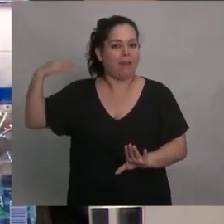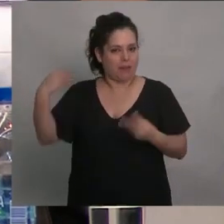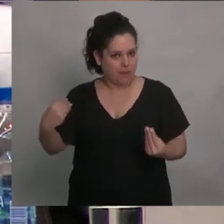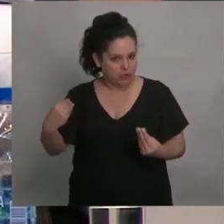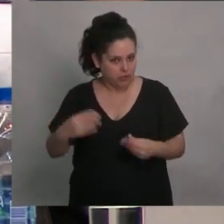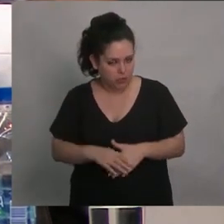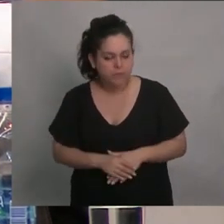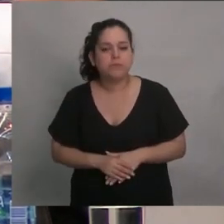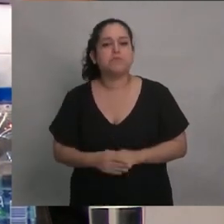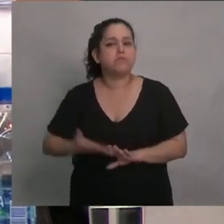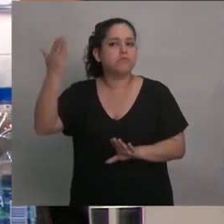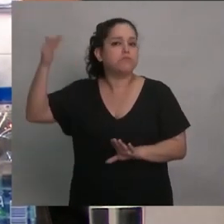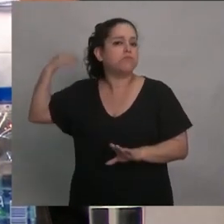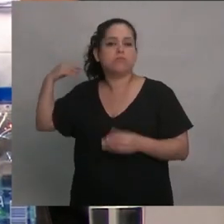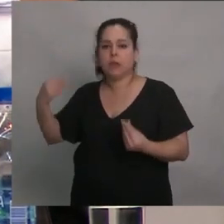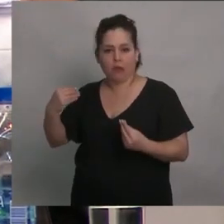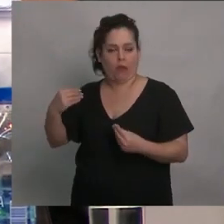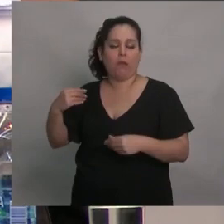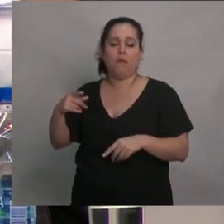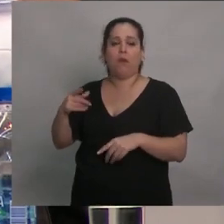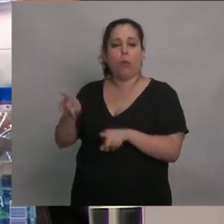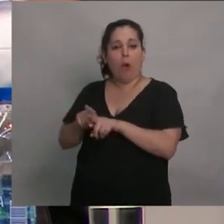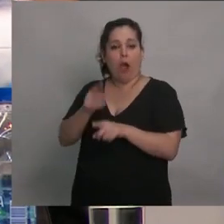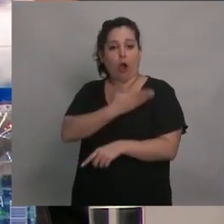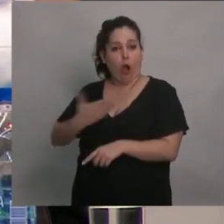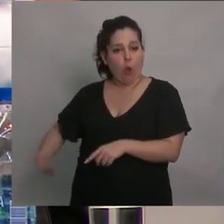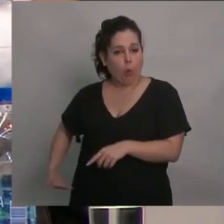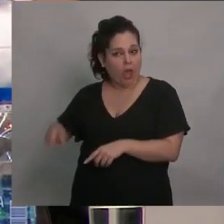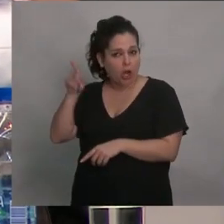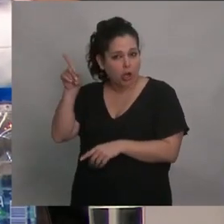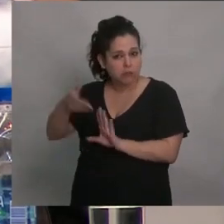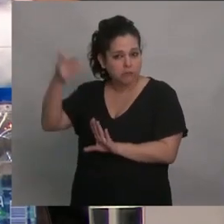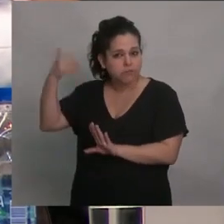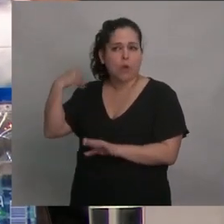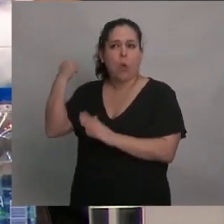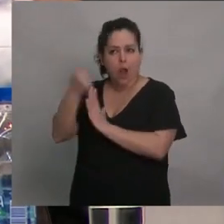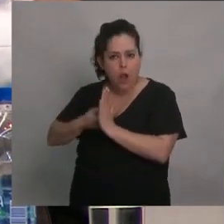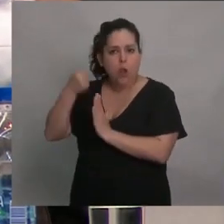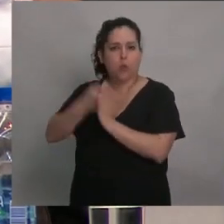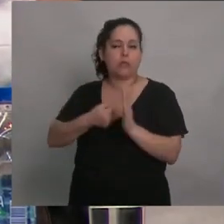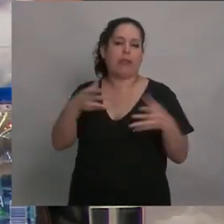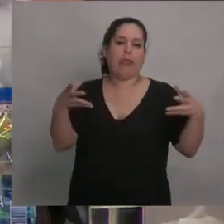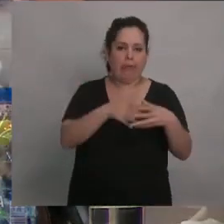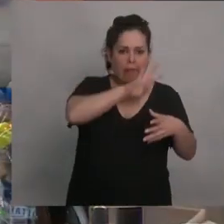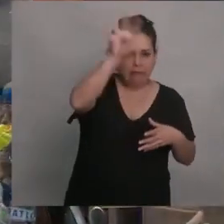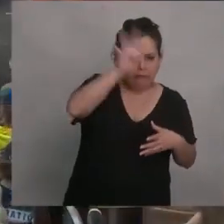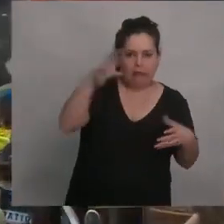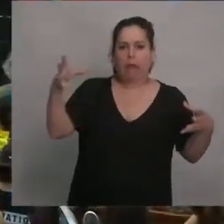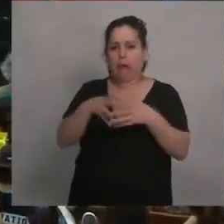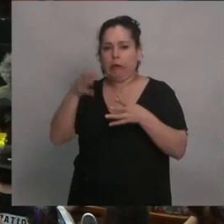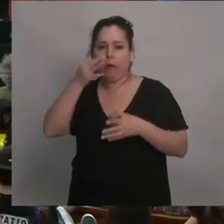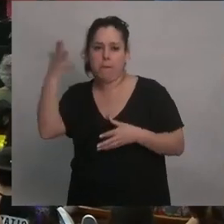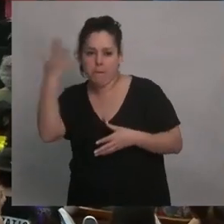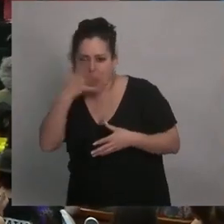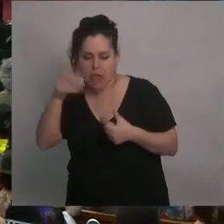progresismo accedió a los gobiernos como consecuencia, evidentemente, de las luchas indígenas, afros, feministas,